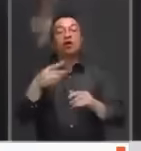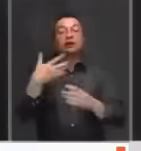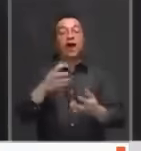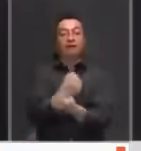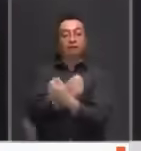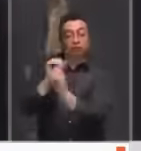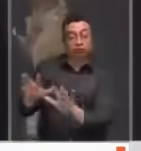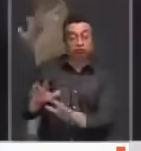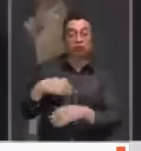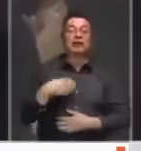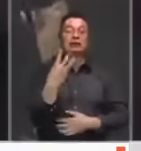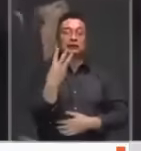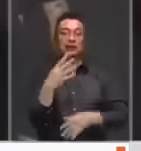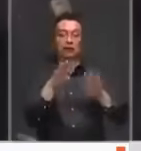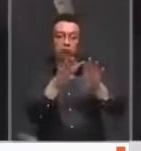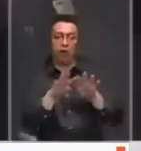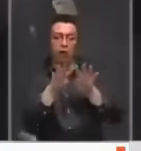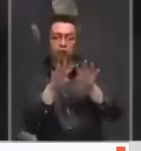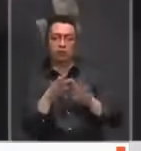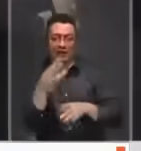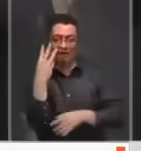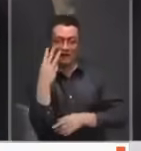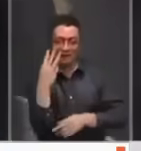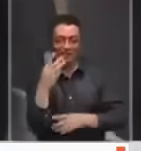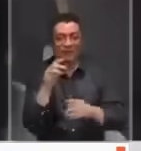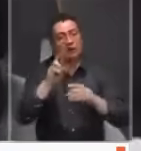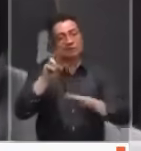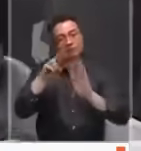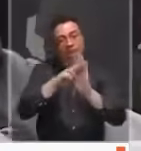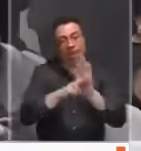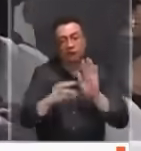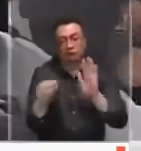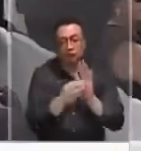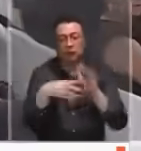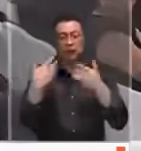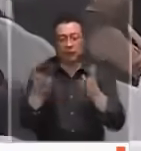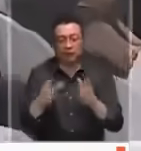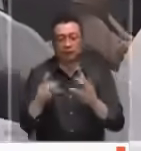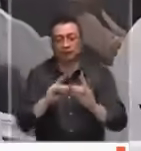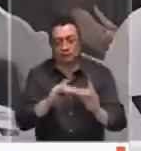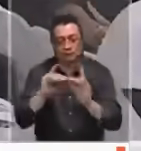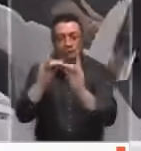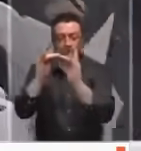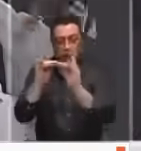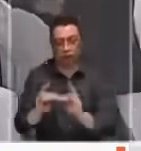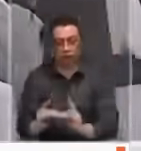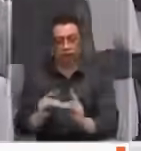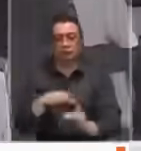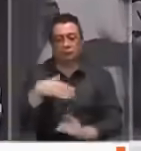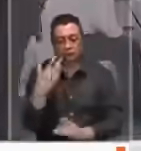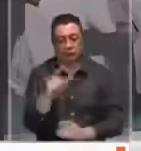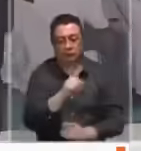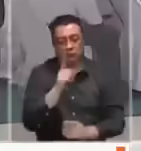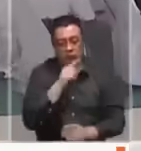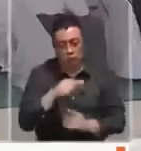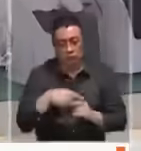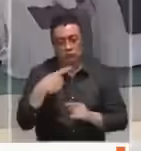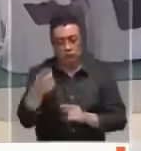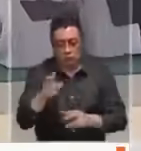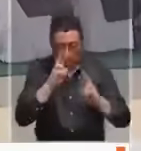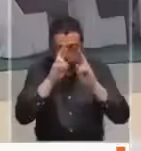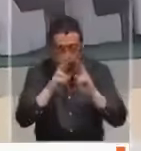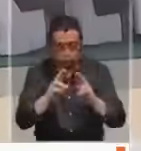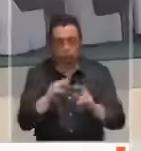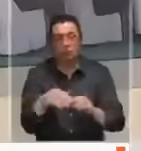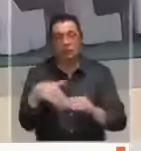Luego también, ya la inhumación de de la persona en cuestión que recibe los honores, ya